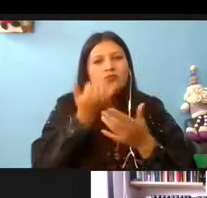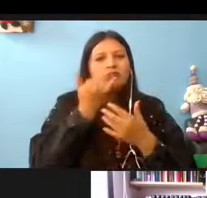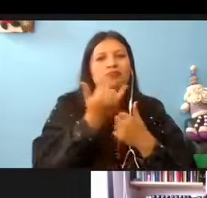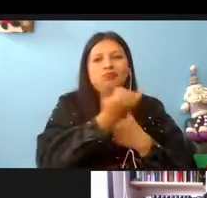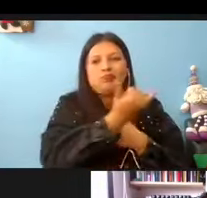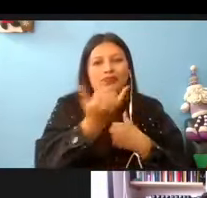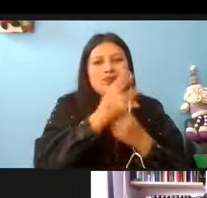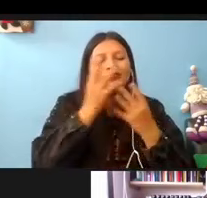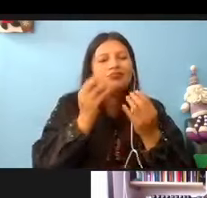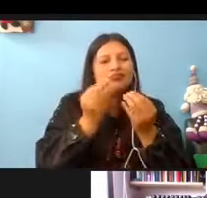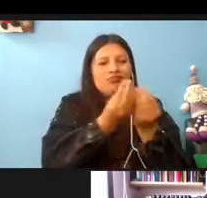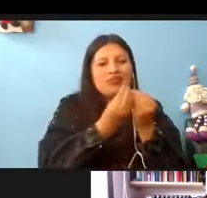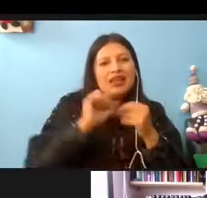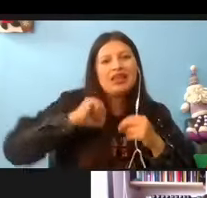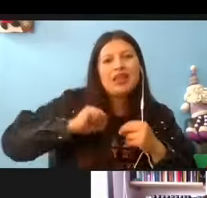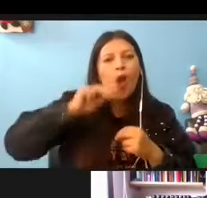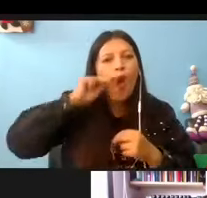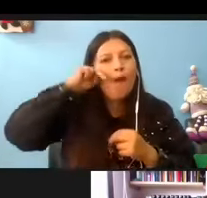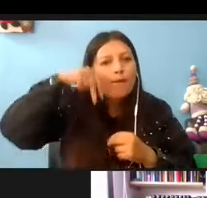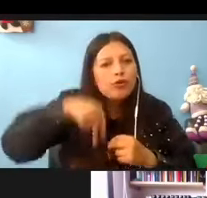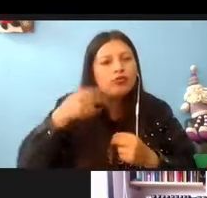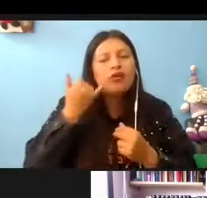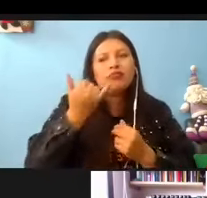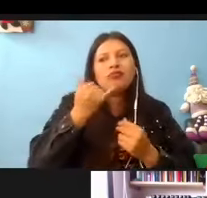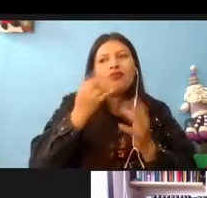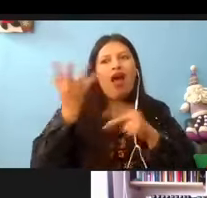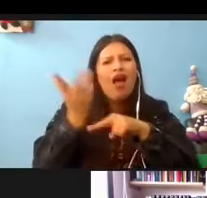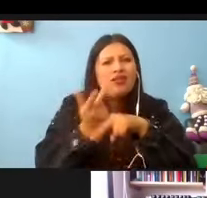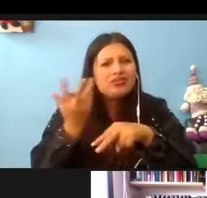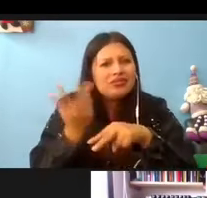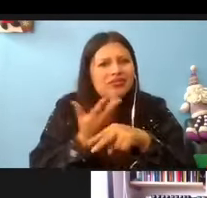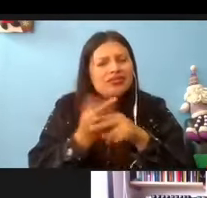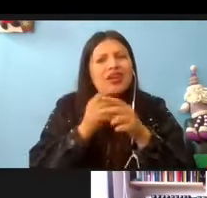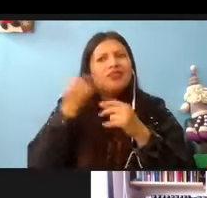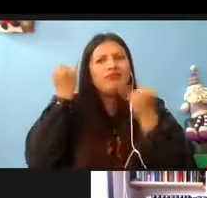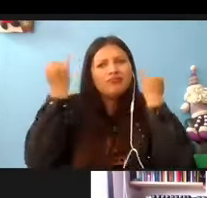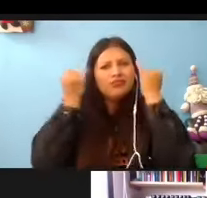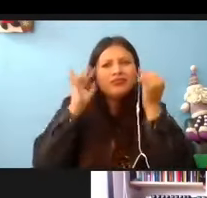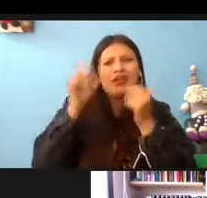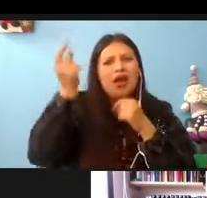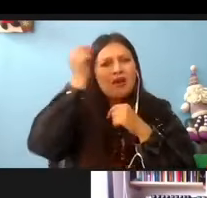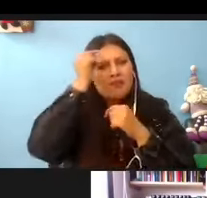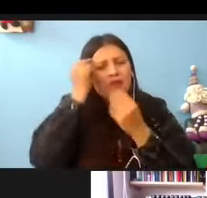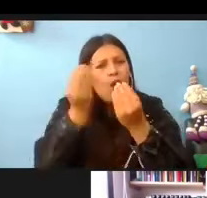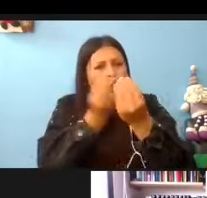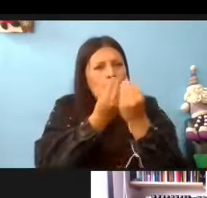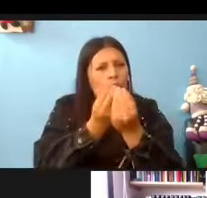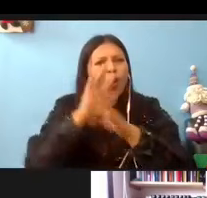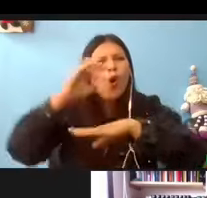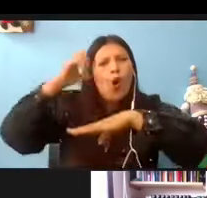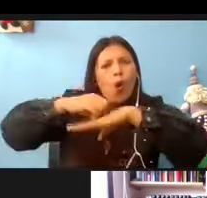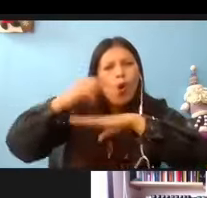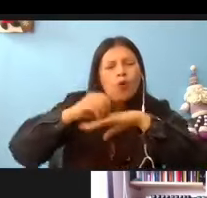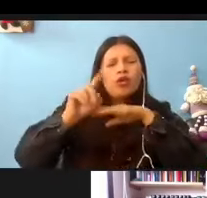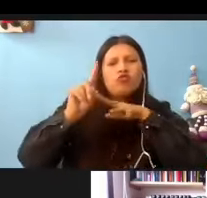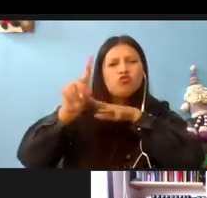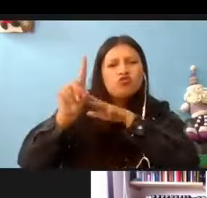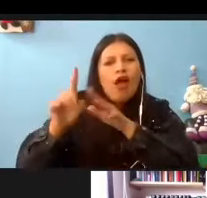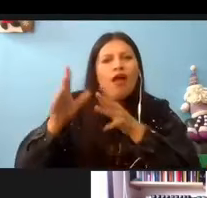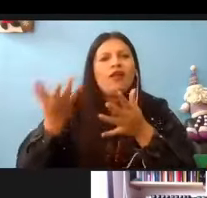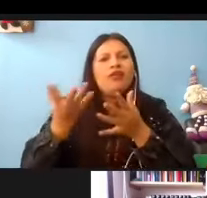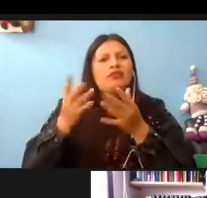estuvieron organismos de derechos humanos, en donde estuvieron artistas, emprendedores de memoria, colectivos, organizaciones sociales,